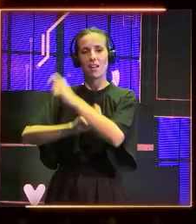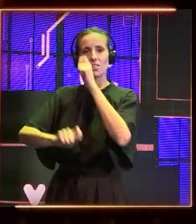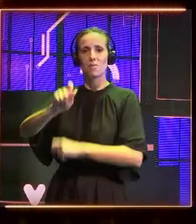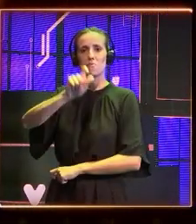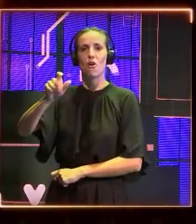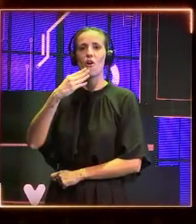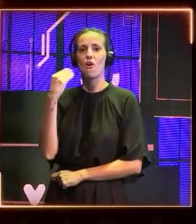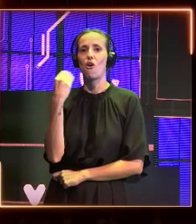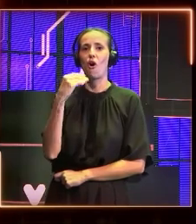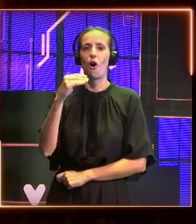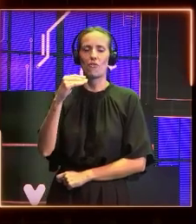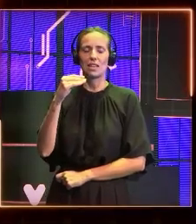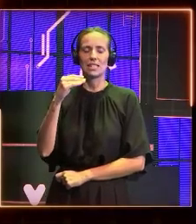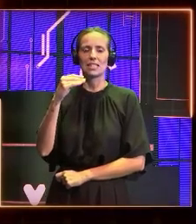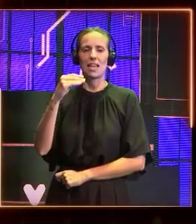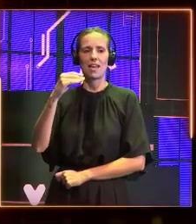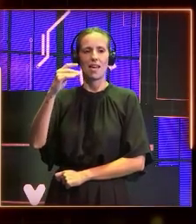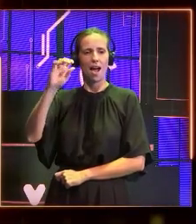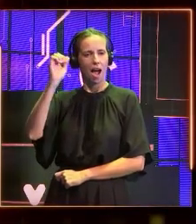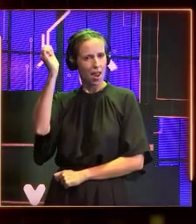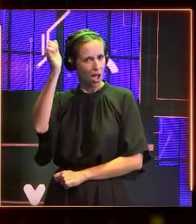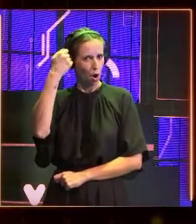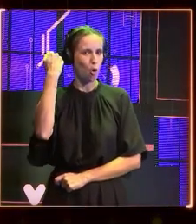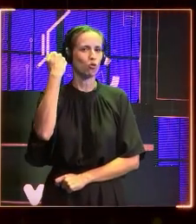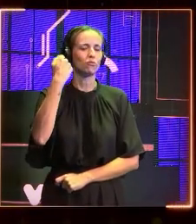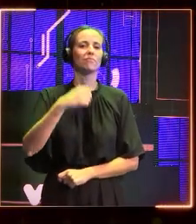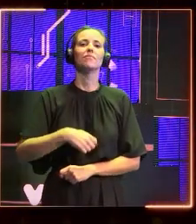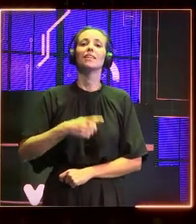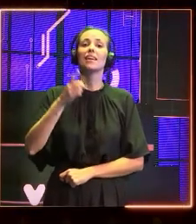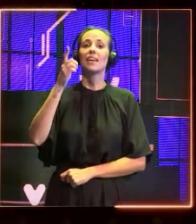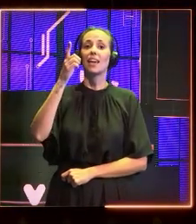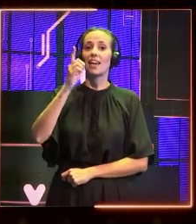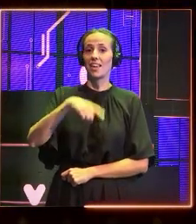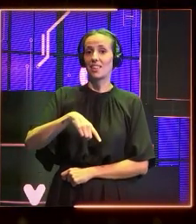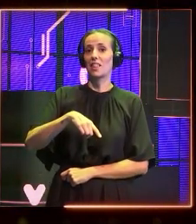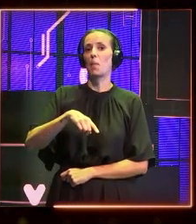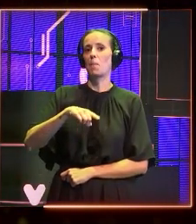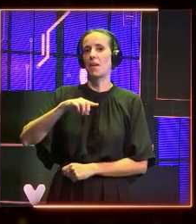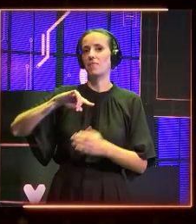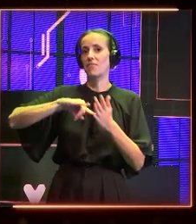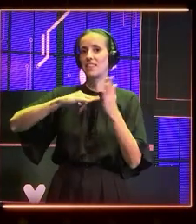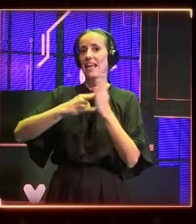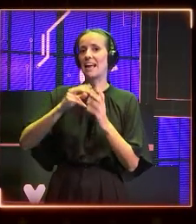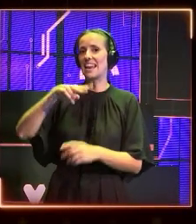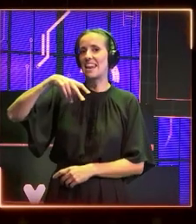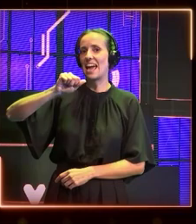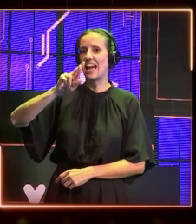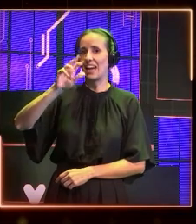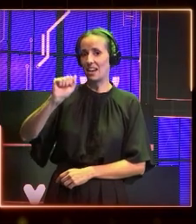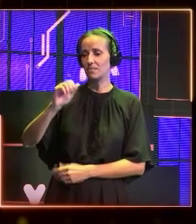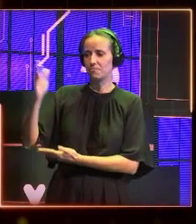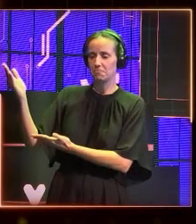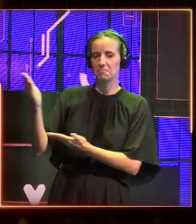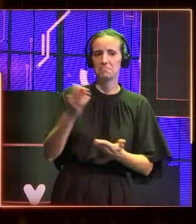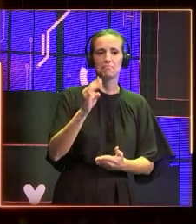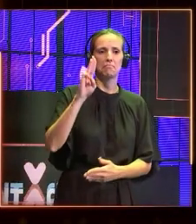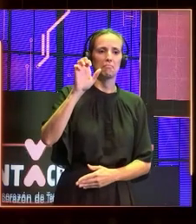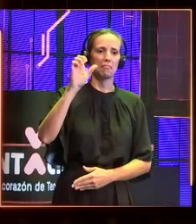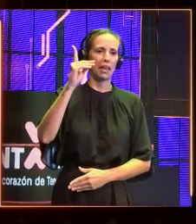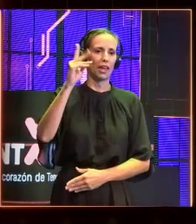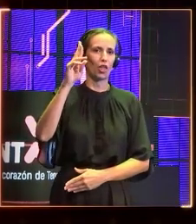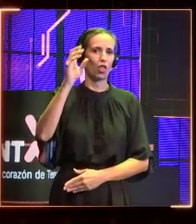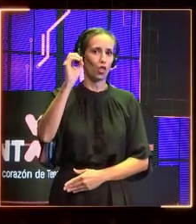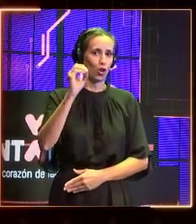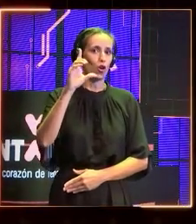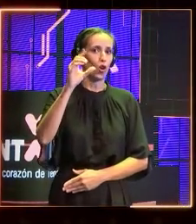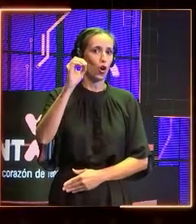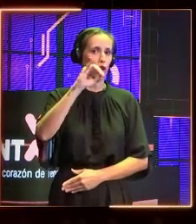empresarios de Aragón y la vicepresidencia del claser Tic de Aragón Tec nara con ustedes Pedro Lozano